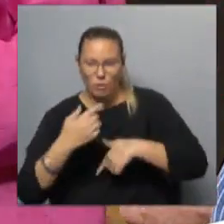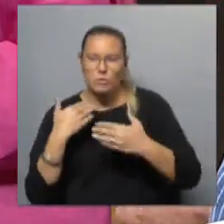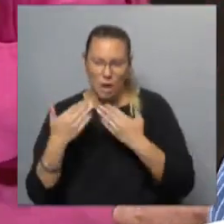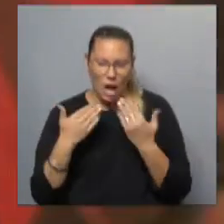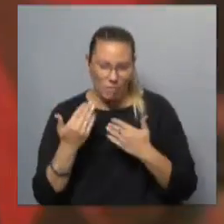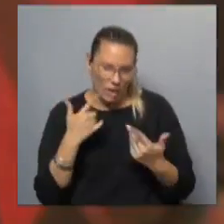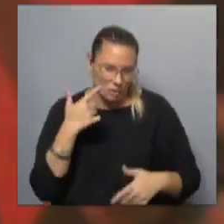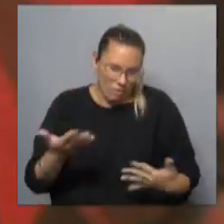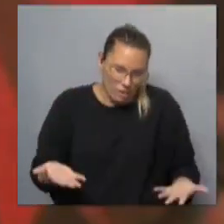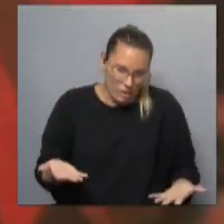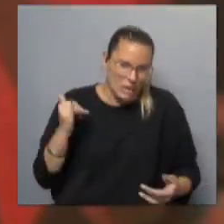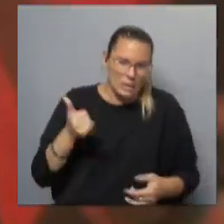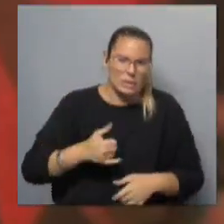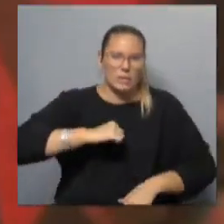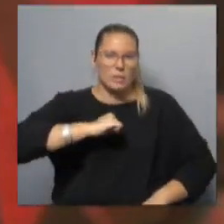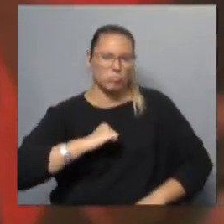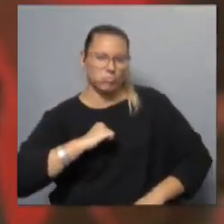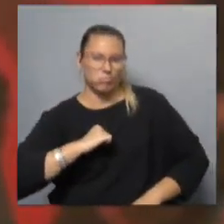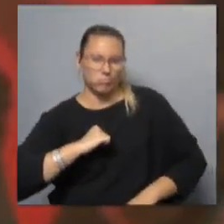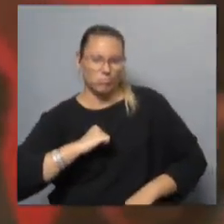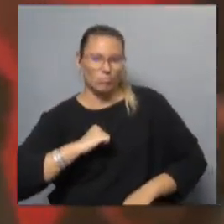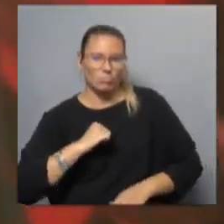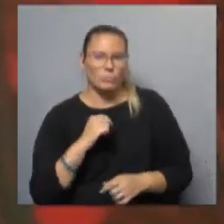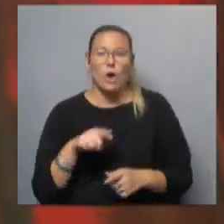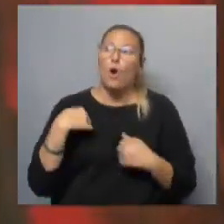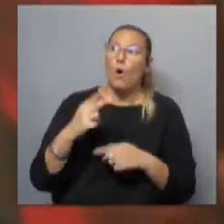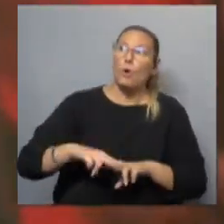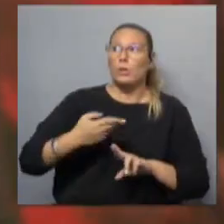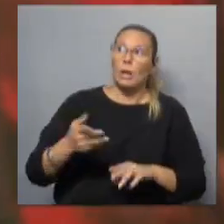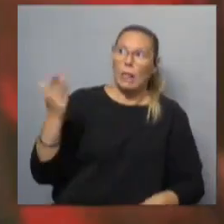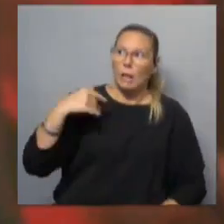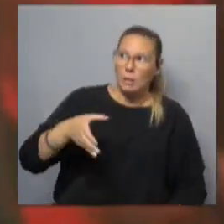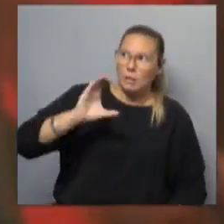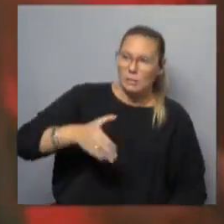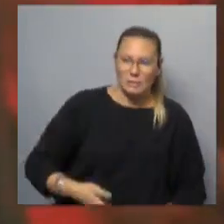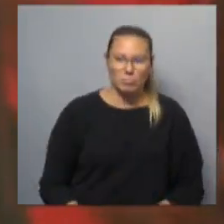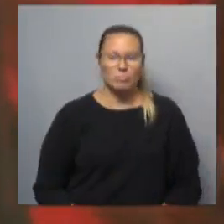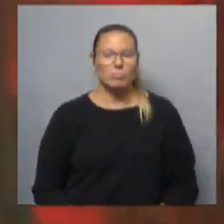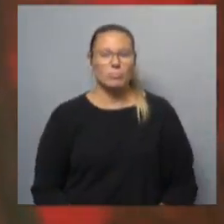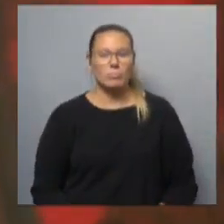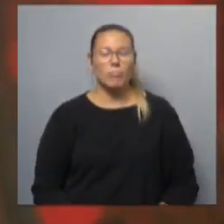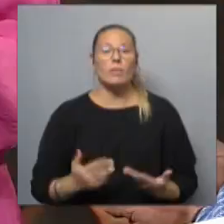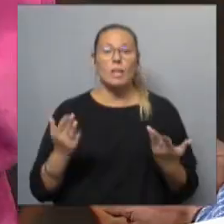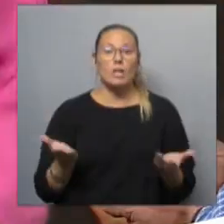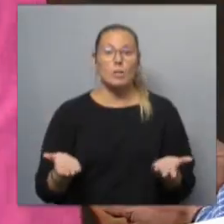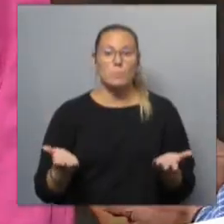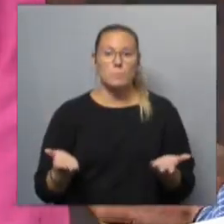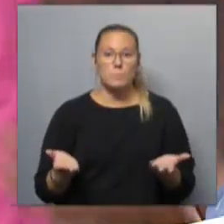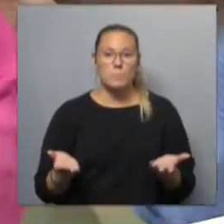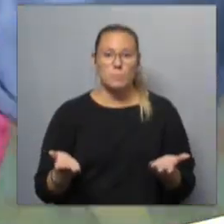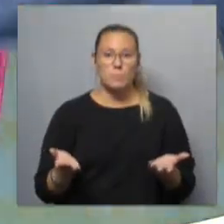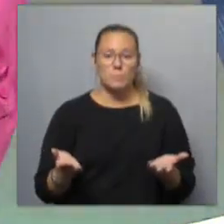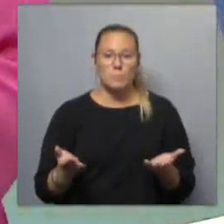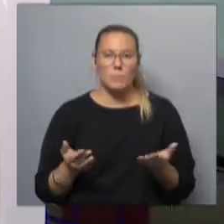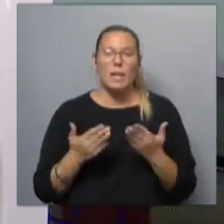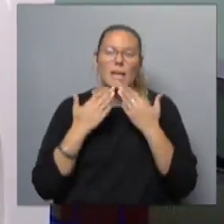rato. Pero por favor, apoyado en el mostrador. Total. Por favor. Sirva otra, por favor. Bueno, nos tenemos... Muchísimas gracias, de verdad.